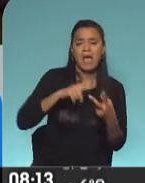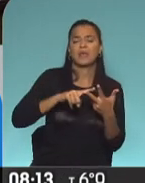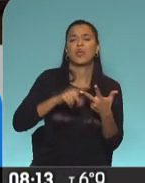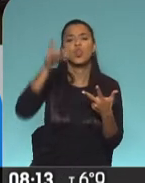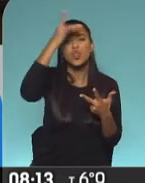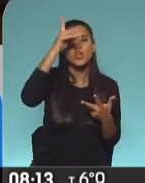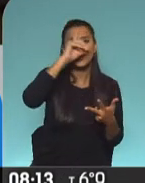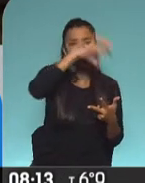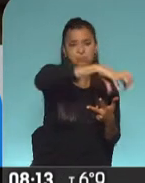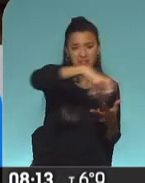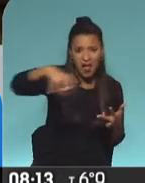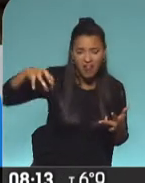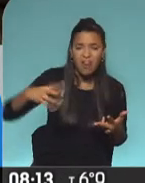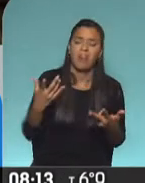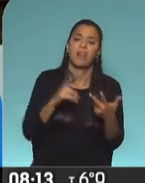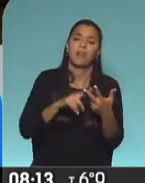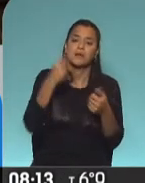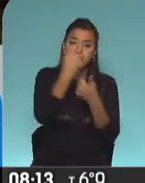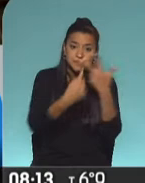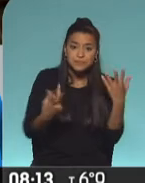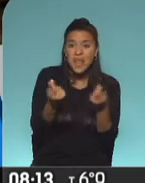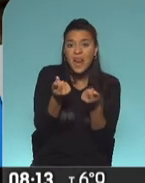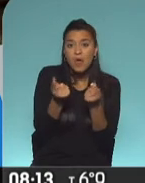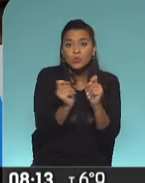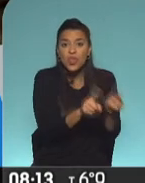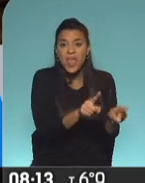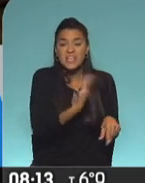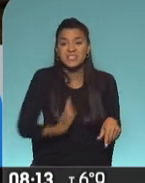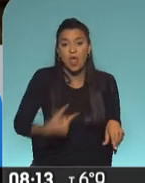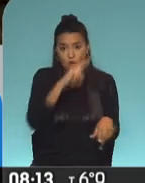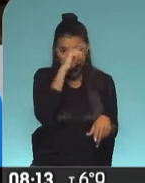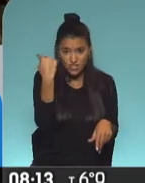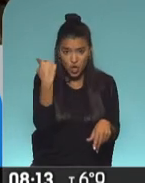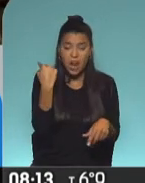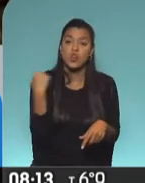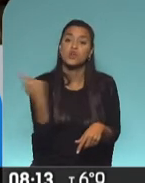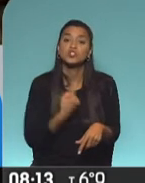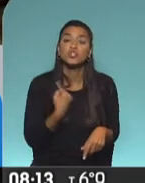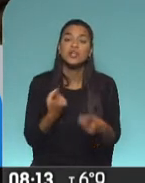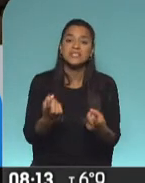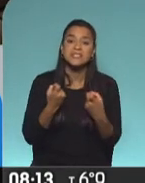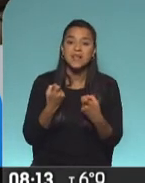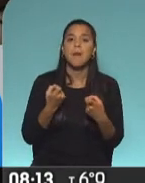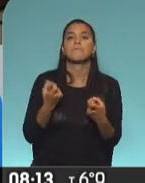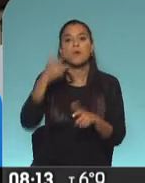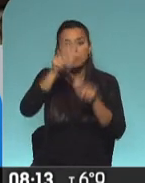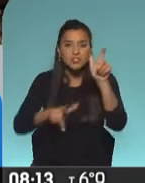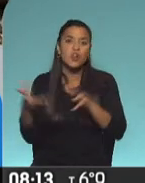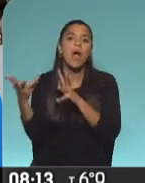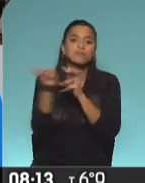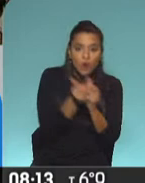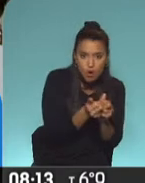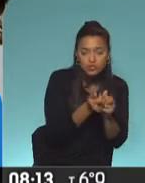12 hospitales modulares y todo eso ha sido con recursos del Estado Nacional. Nosotros necesitamos que todo el mundo haga su aporte y